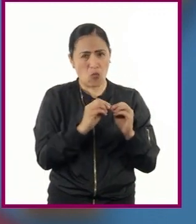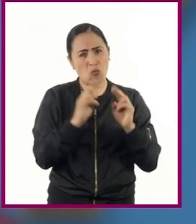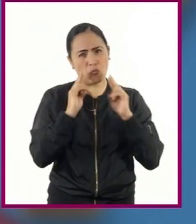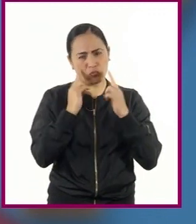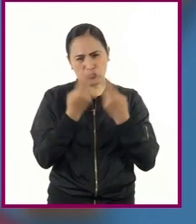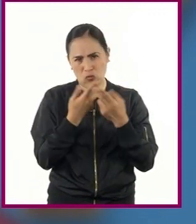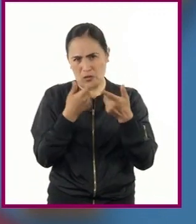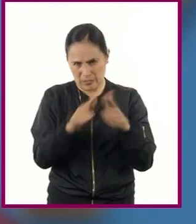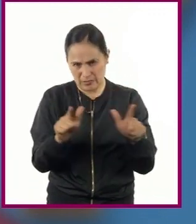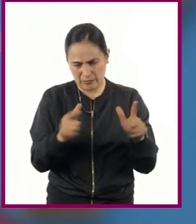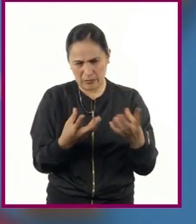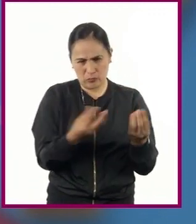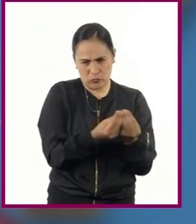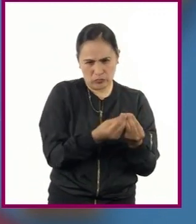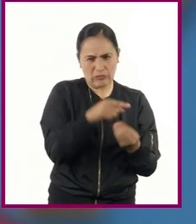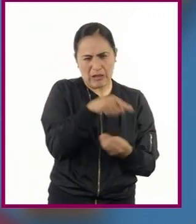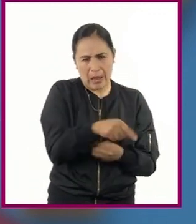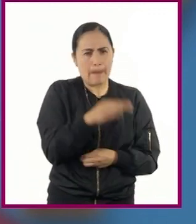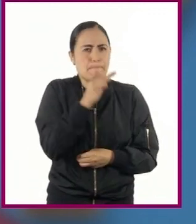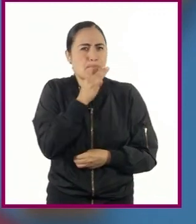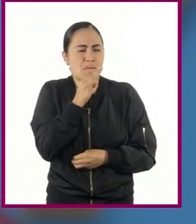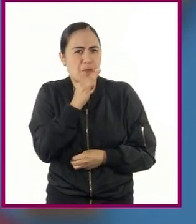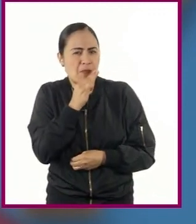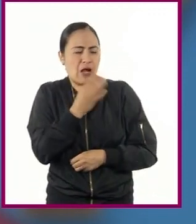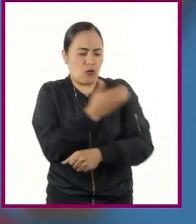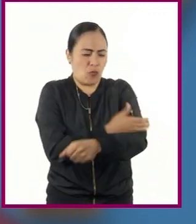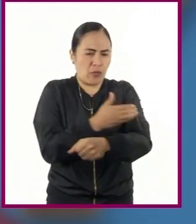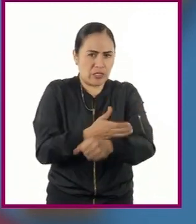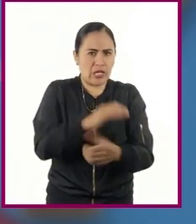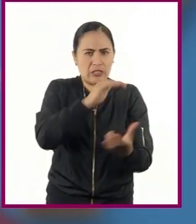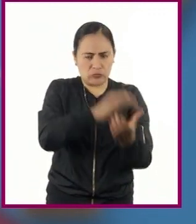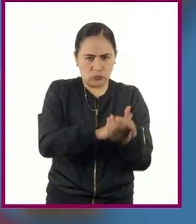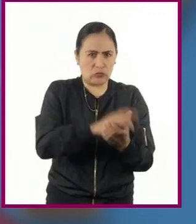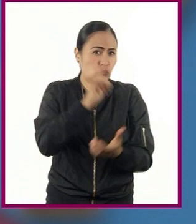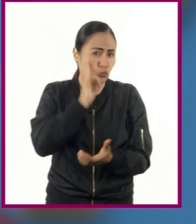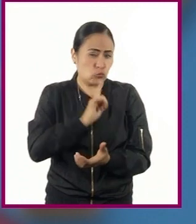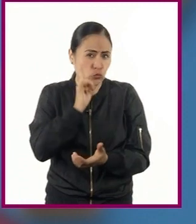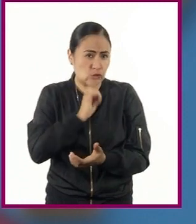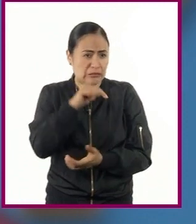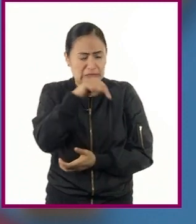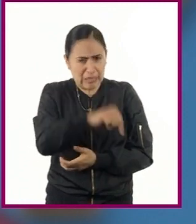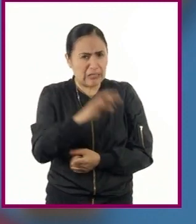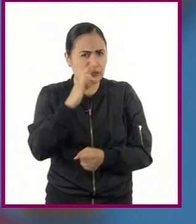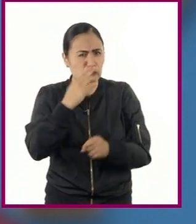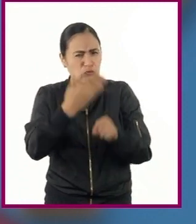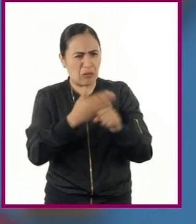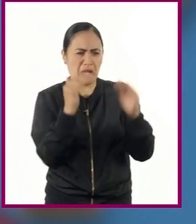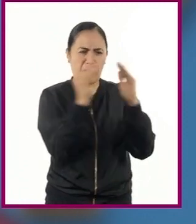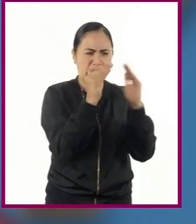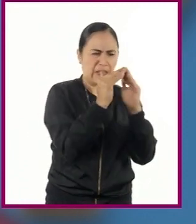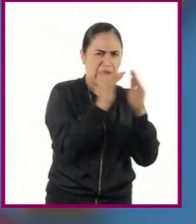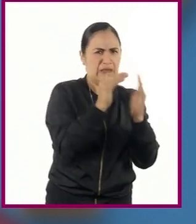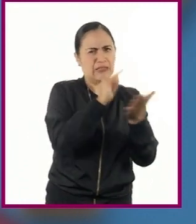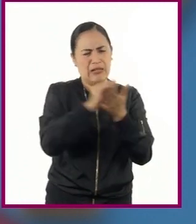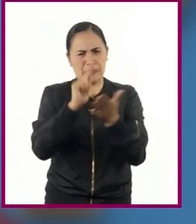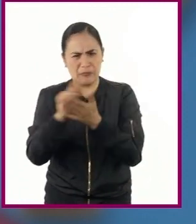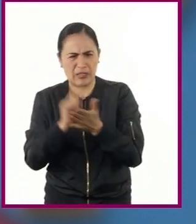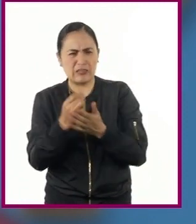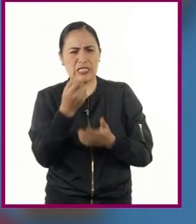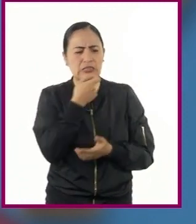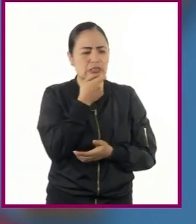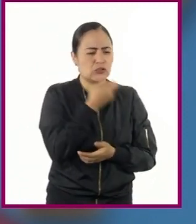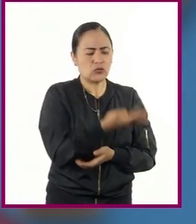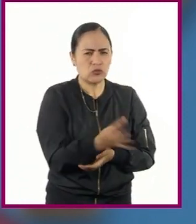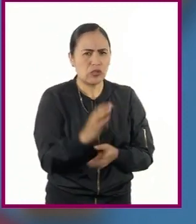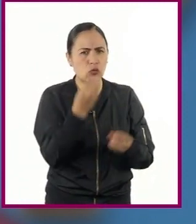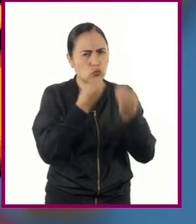cumplían mayoritariamente el papel de madres, compañeras y esposas, responsables de las tareas domésticas y de la alimentación y